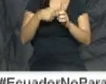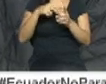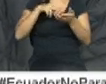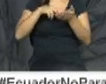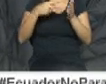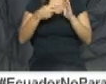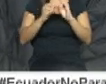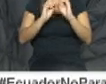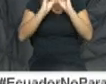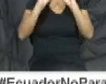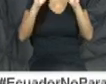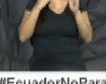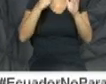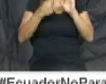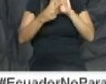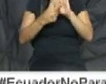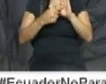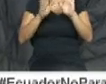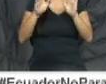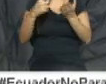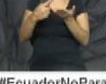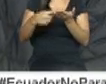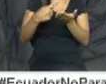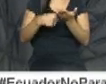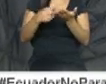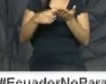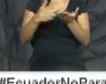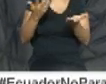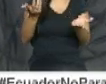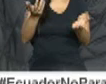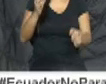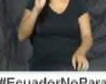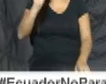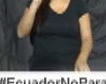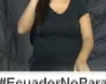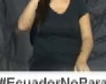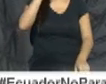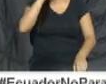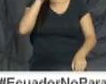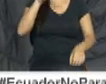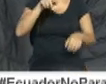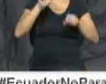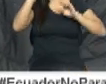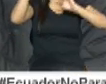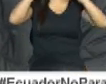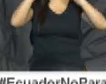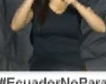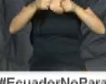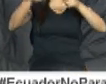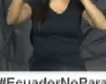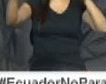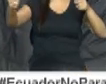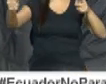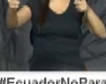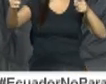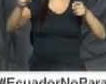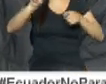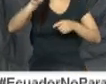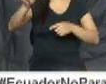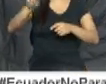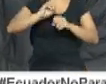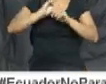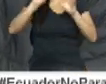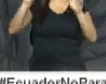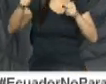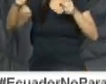de análisis bastante crudo de lo que son las estrategias de la oposición, ¿verdad? En este caso, los grupos